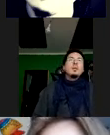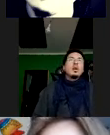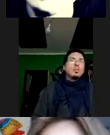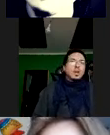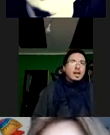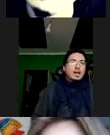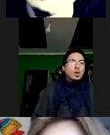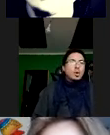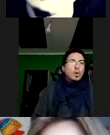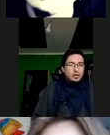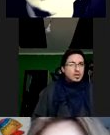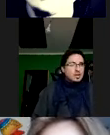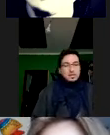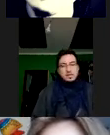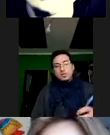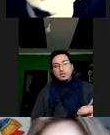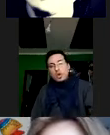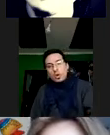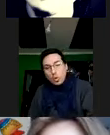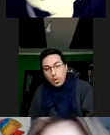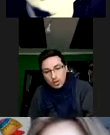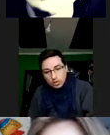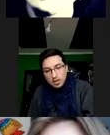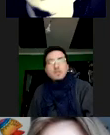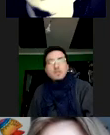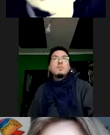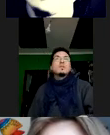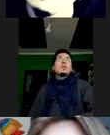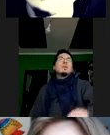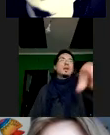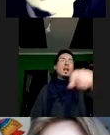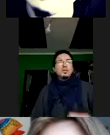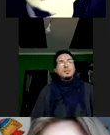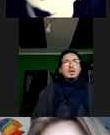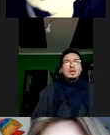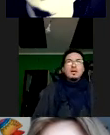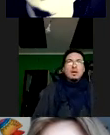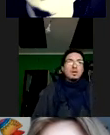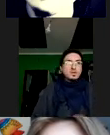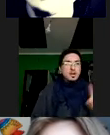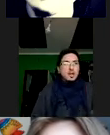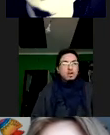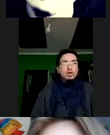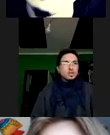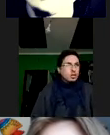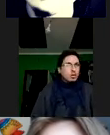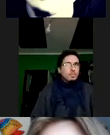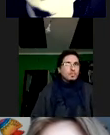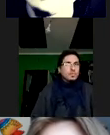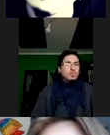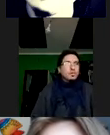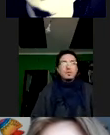den va a acumular 4 décimas, chicos. 4 décimas para la próxima guía de trabajo, que va a ser la guía número